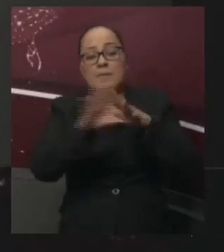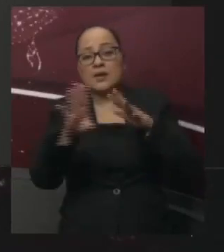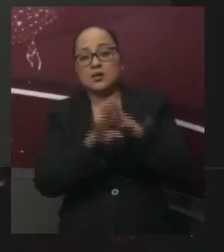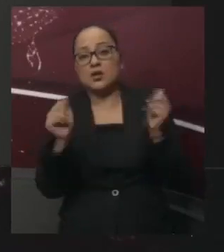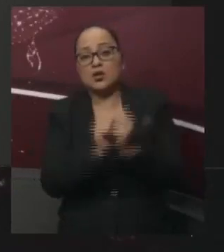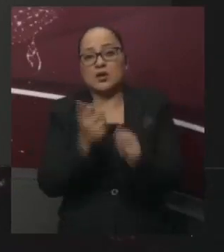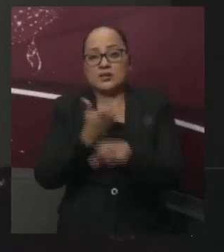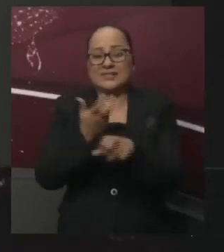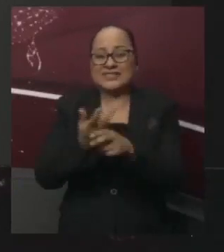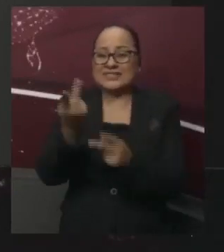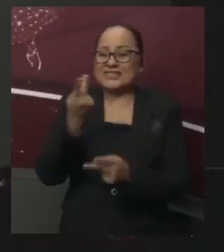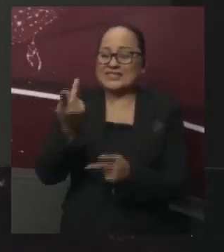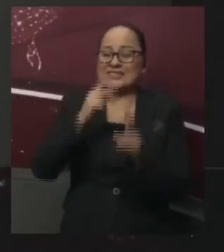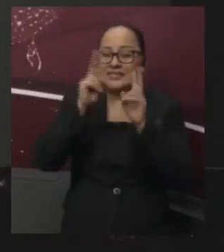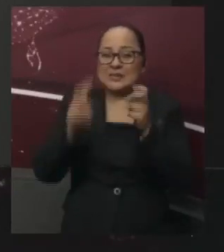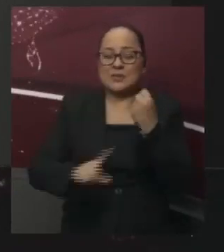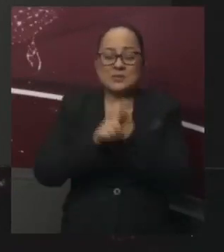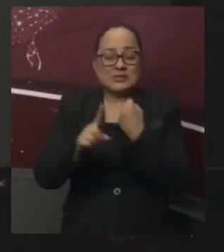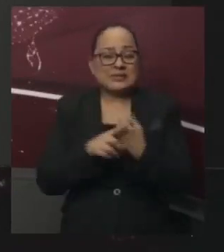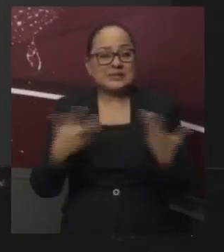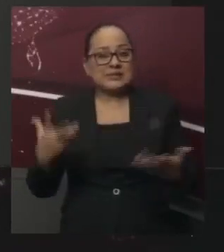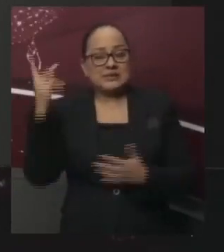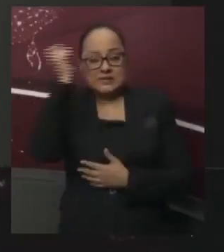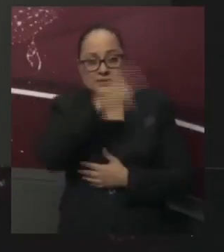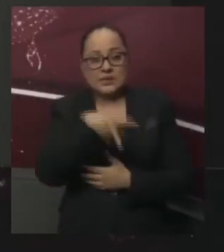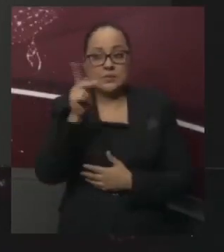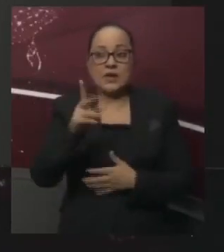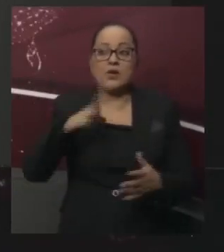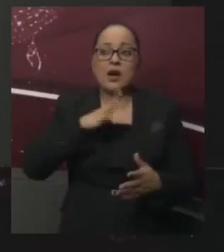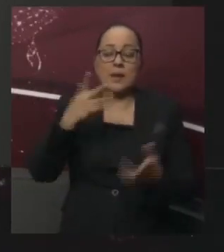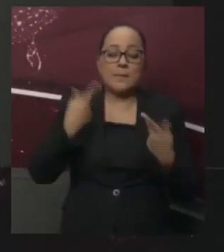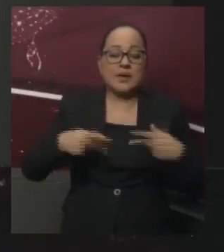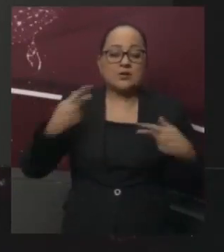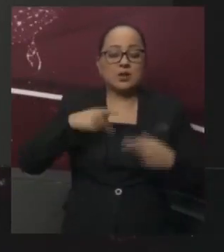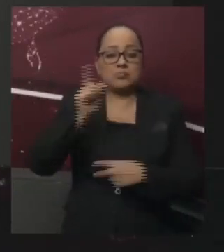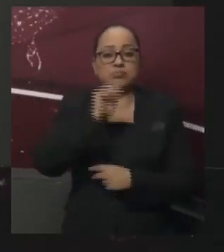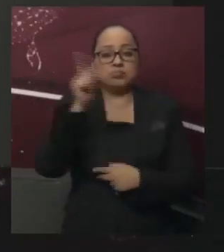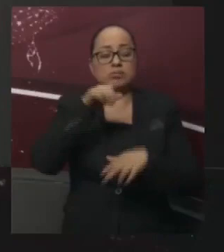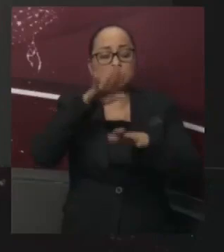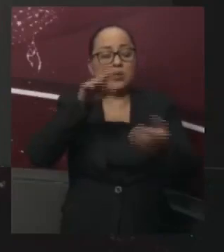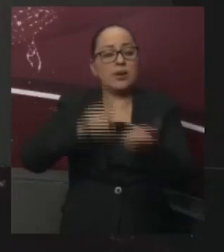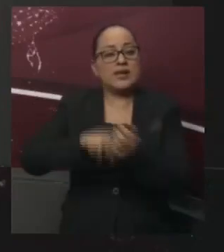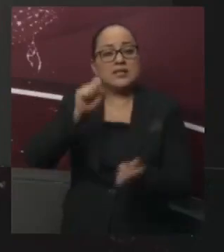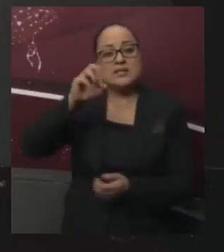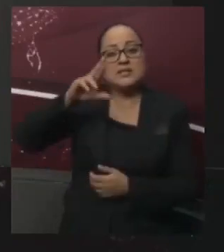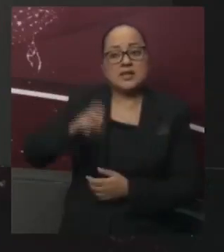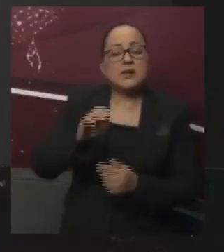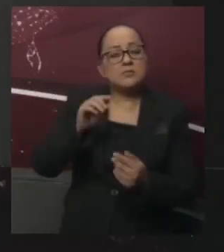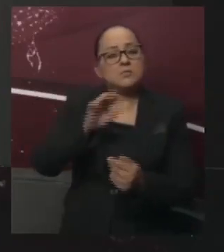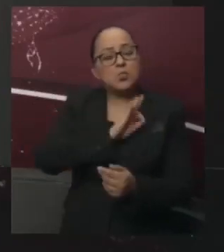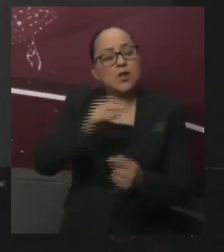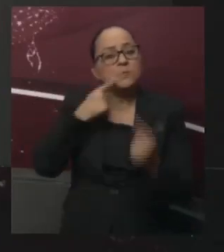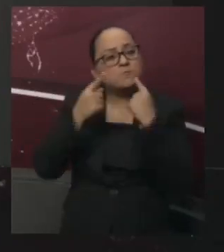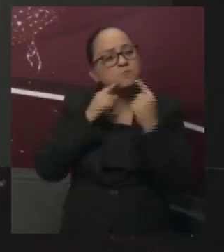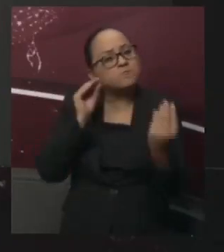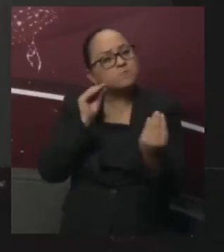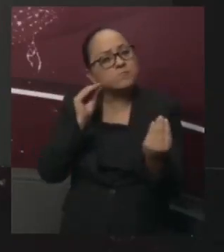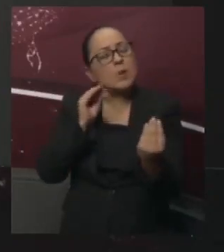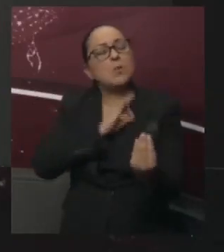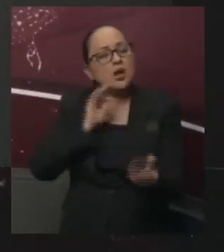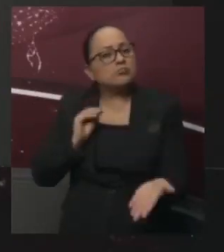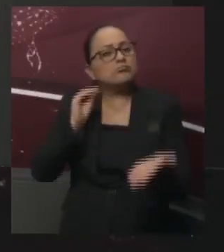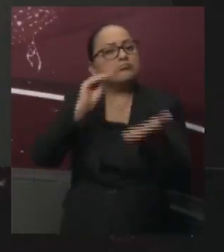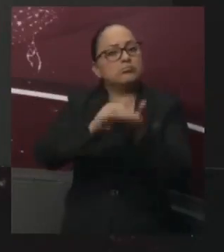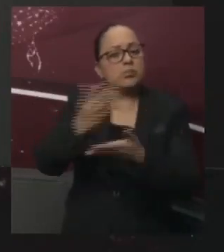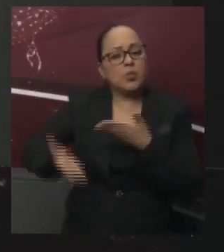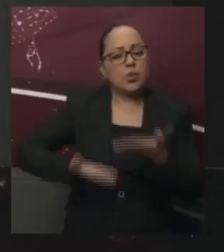los Estados Unidos. Pero si tenemos expertos negociadores en la Cancillería, yo sé que lo pueden meter. Yo,